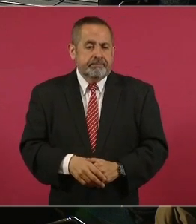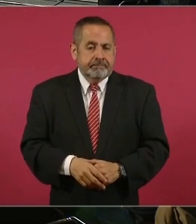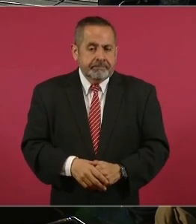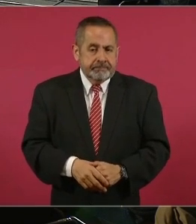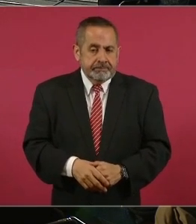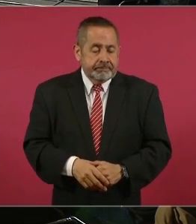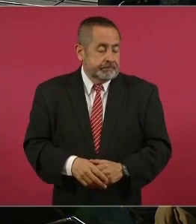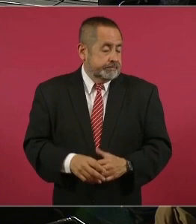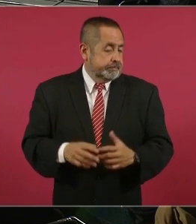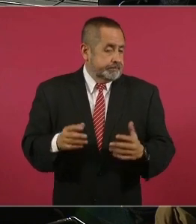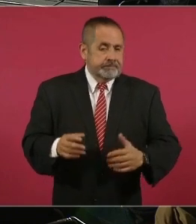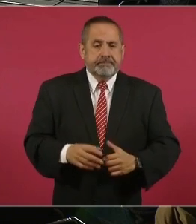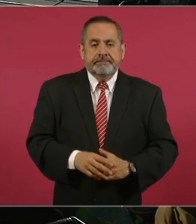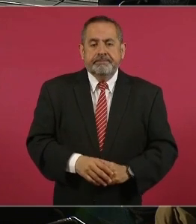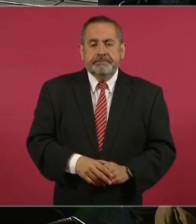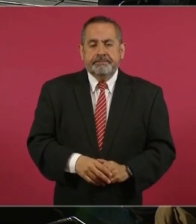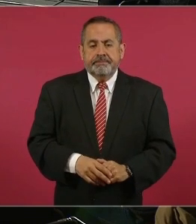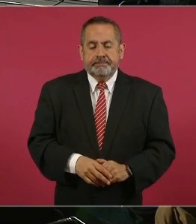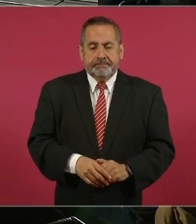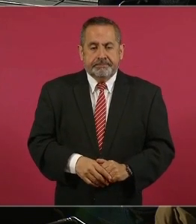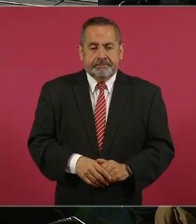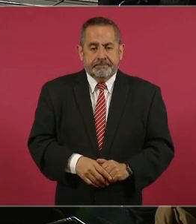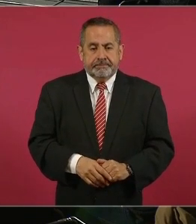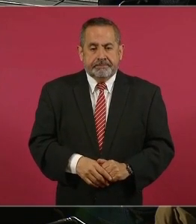Entonces, esos